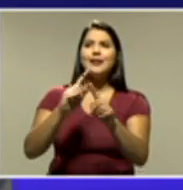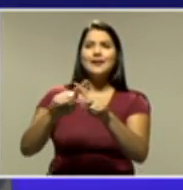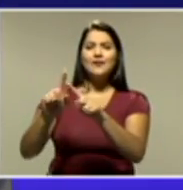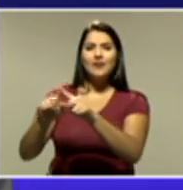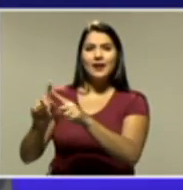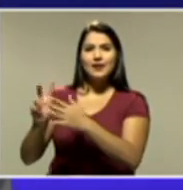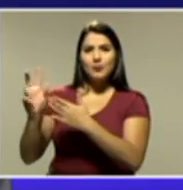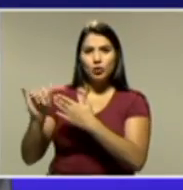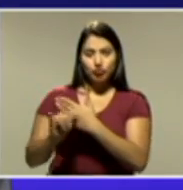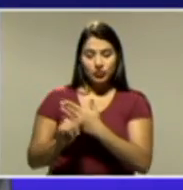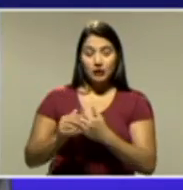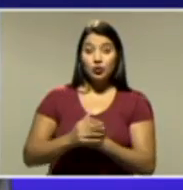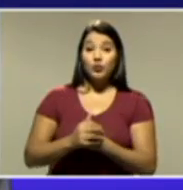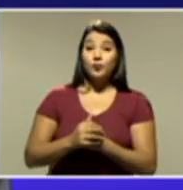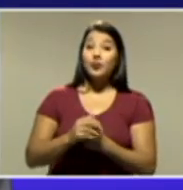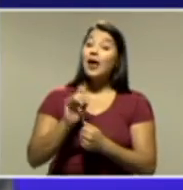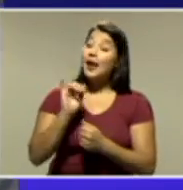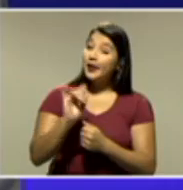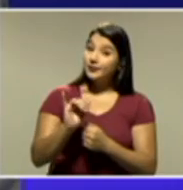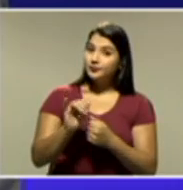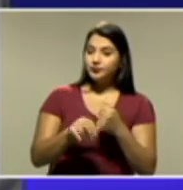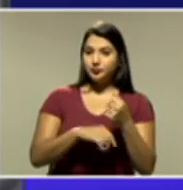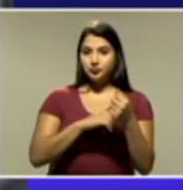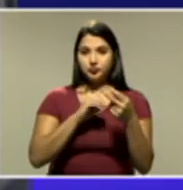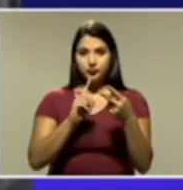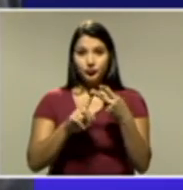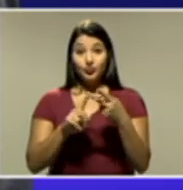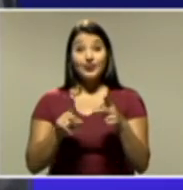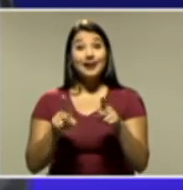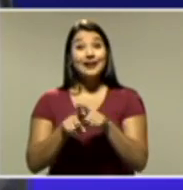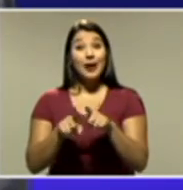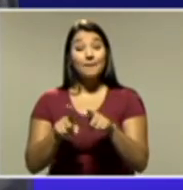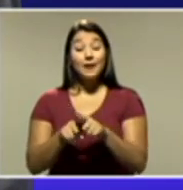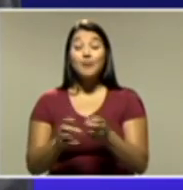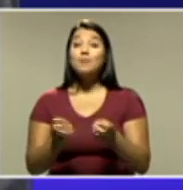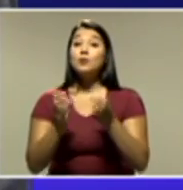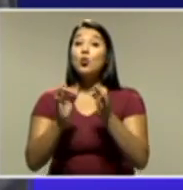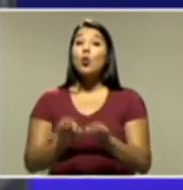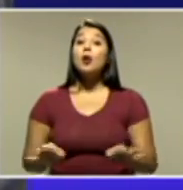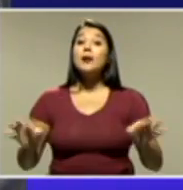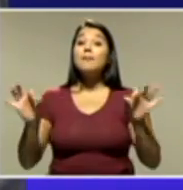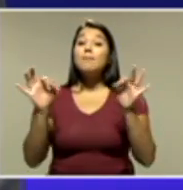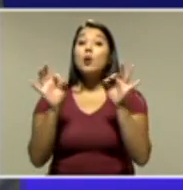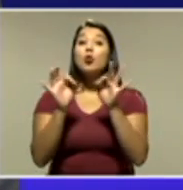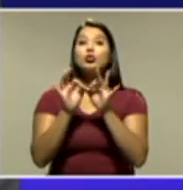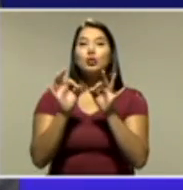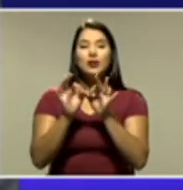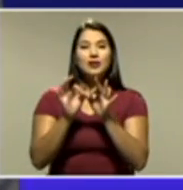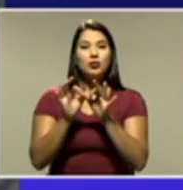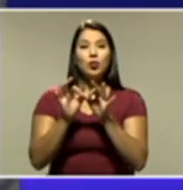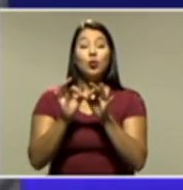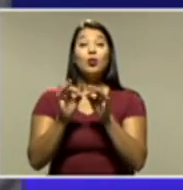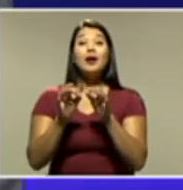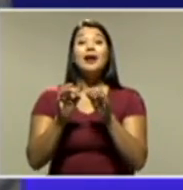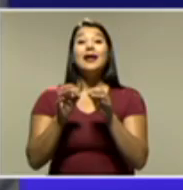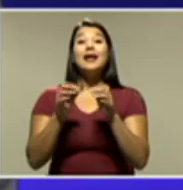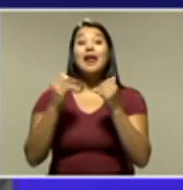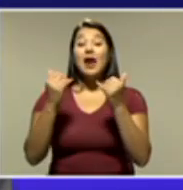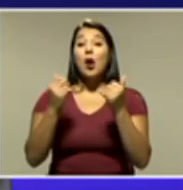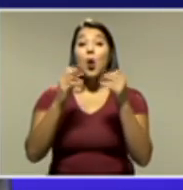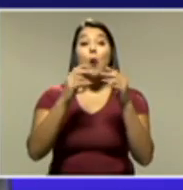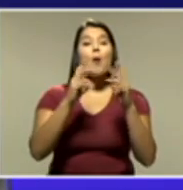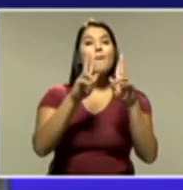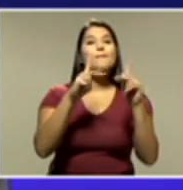oferta electoral. Eso por una parte. Pero también es importante que baja la dependencia de los partidos respecto